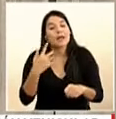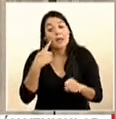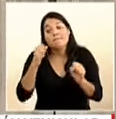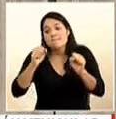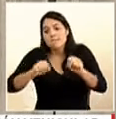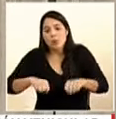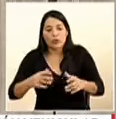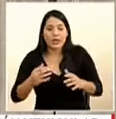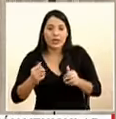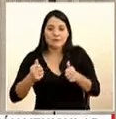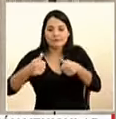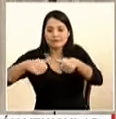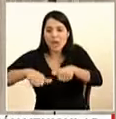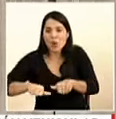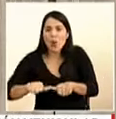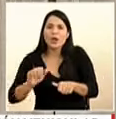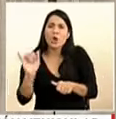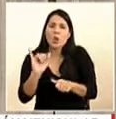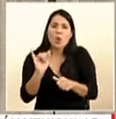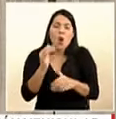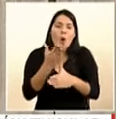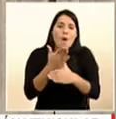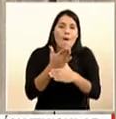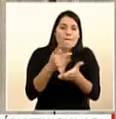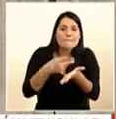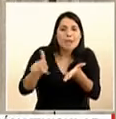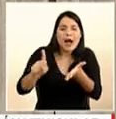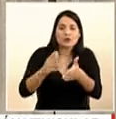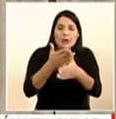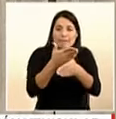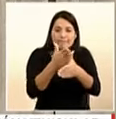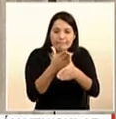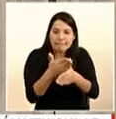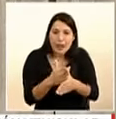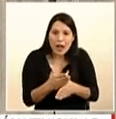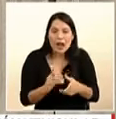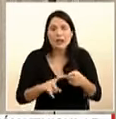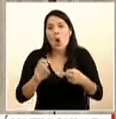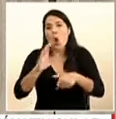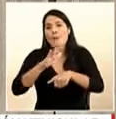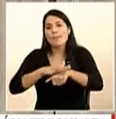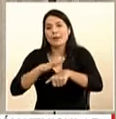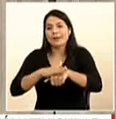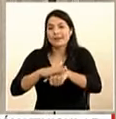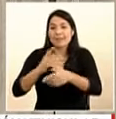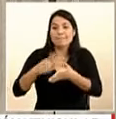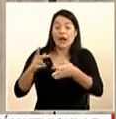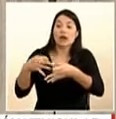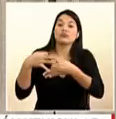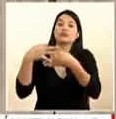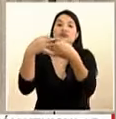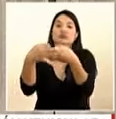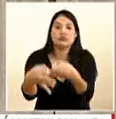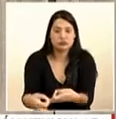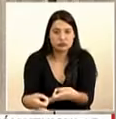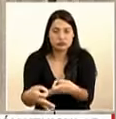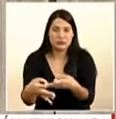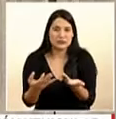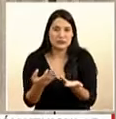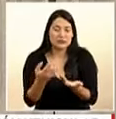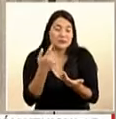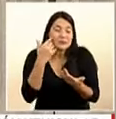pagos diferidos disminuciones radicales o moratorias en los pagos de alquileres porque sin ver sirve en todo caso para